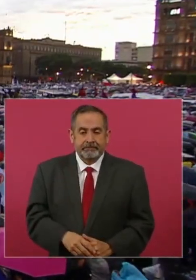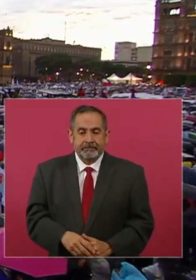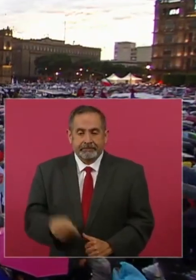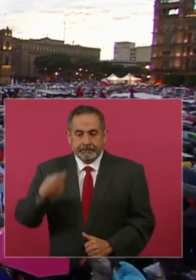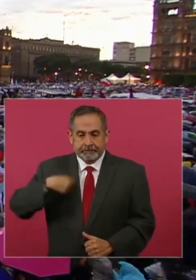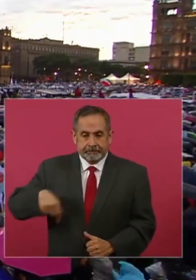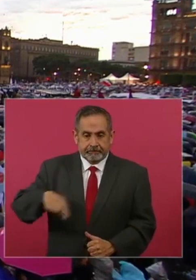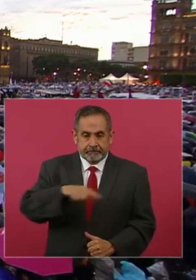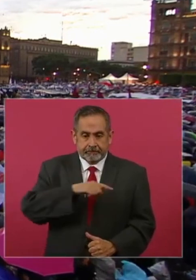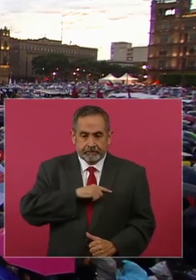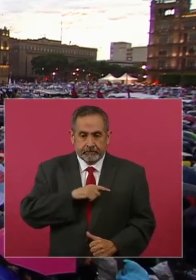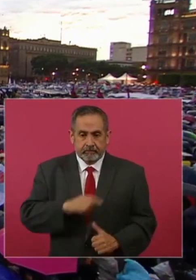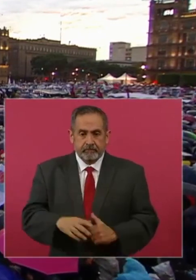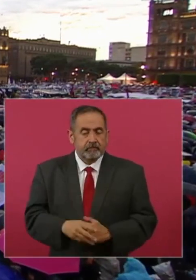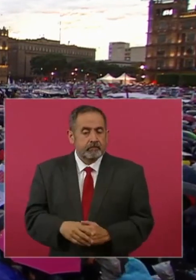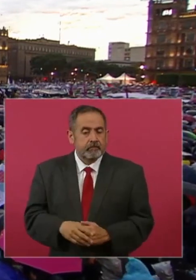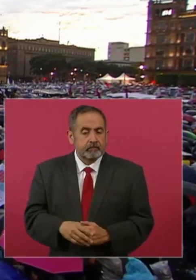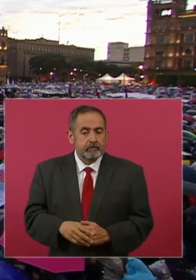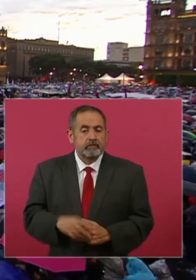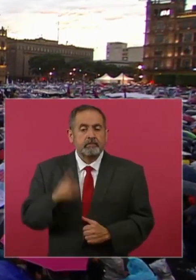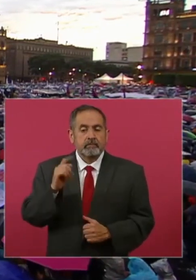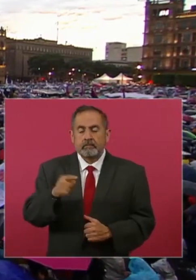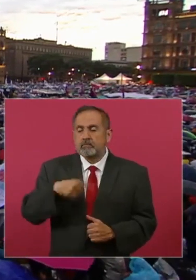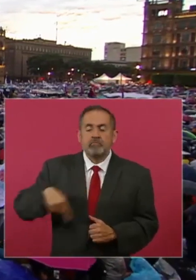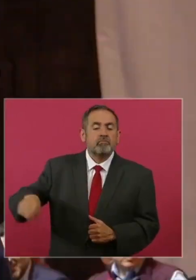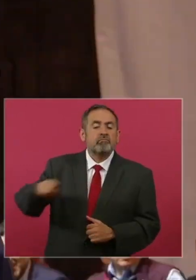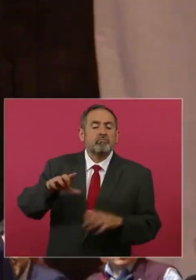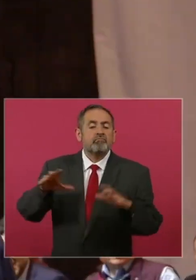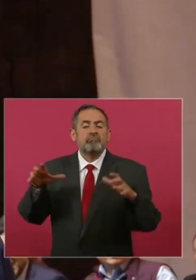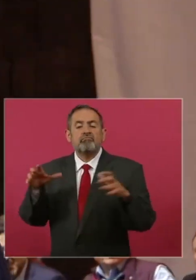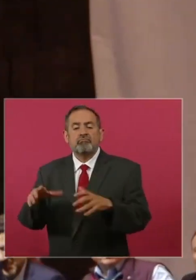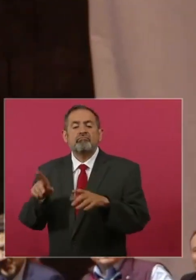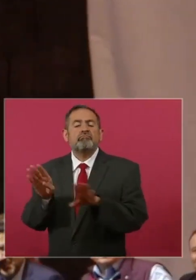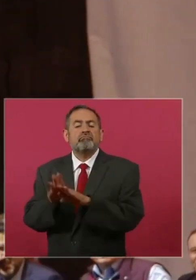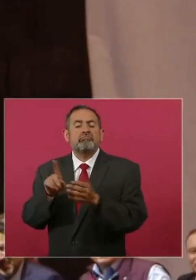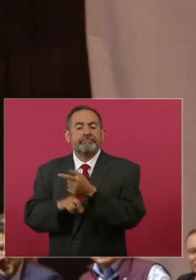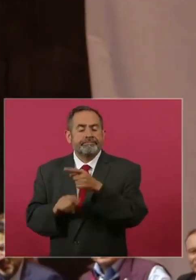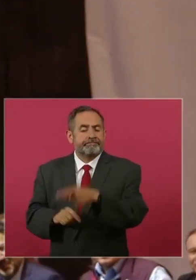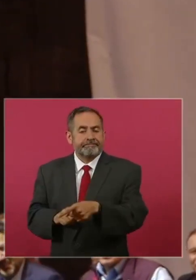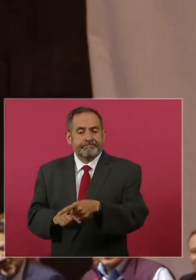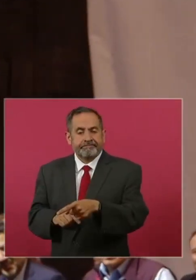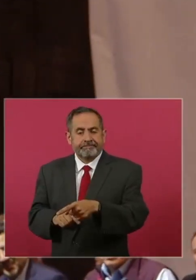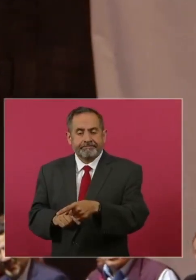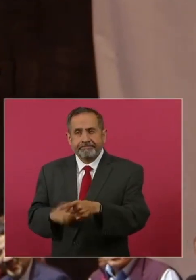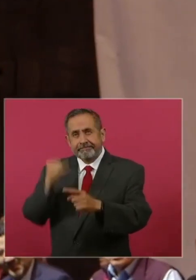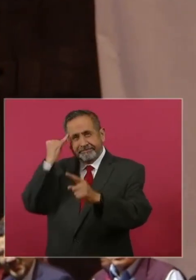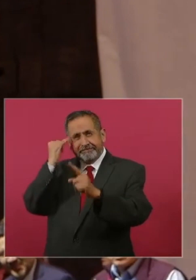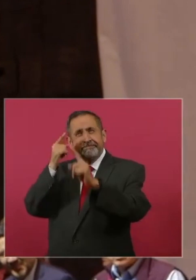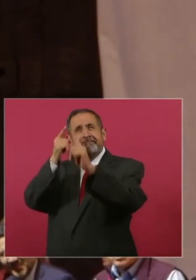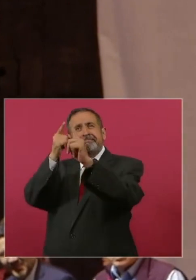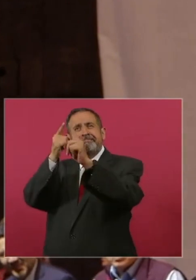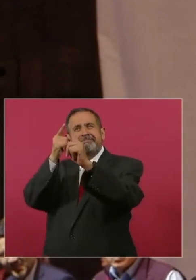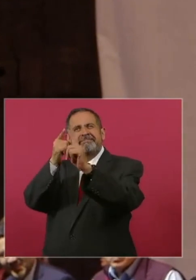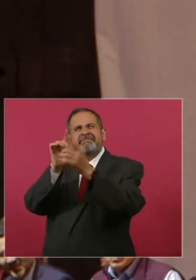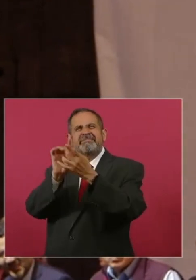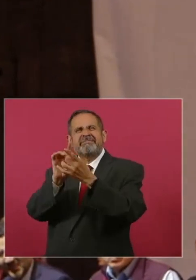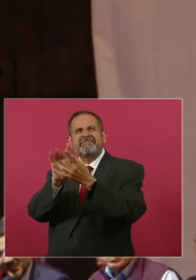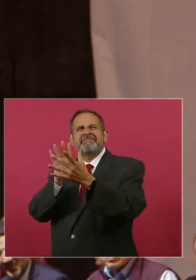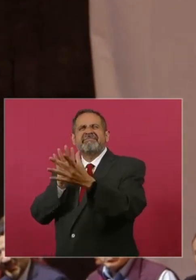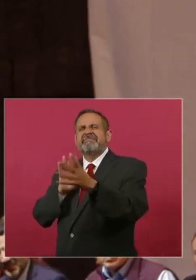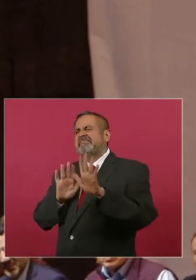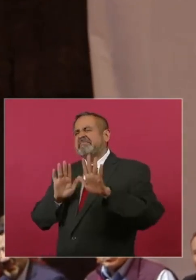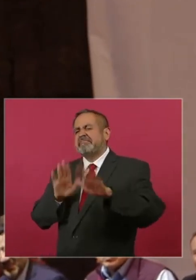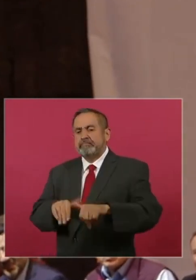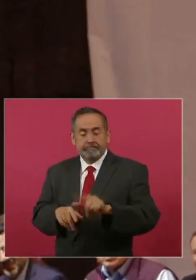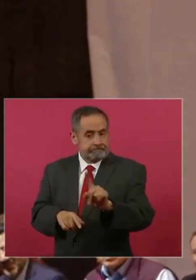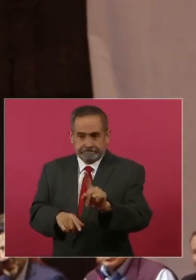Nosotros but also, no debemos apartarnos de nuestros ideales y principios. We